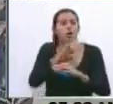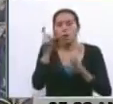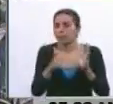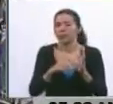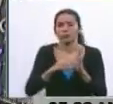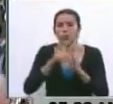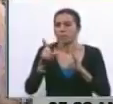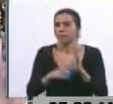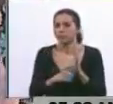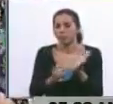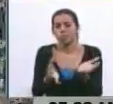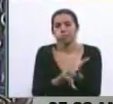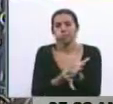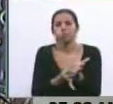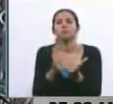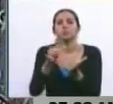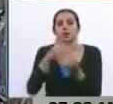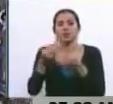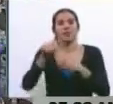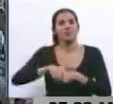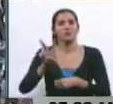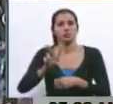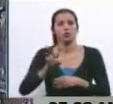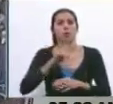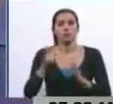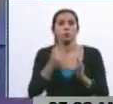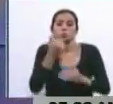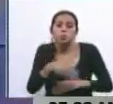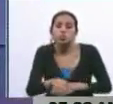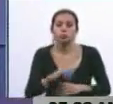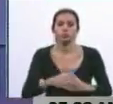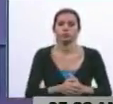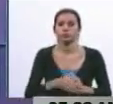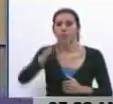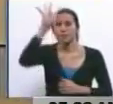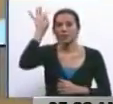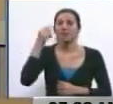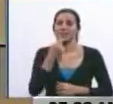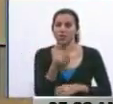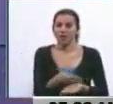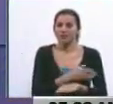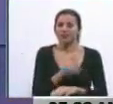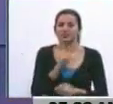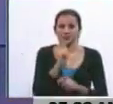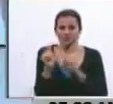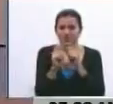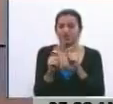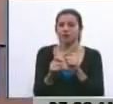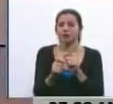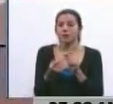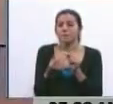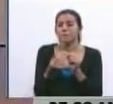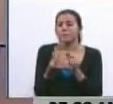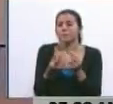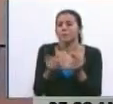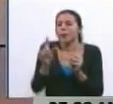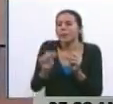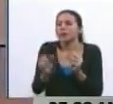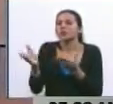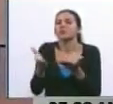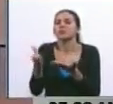toda la tarjeta, pues, producirla aquí. Hacíamos referencia al inicio, lo hacía Barra al inicio de la entrevista, de que los costos más bajos de servicio los tiene